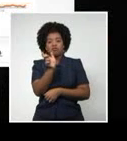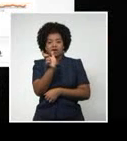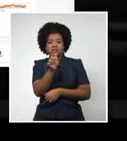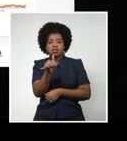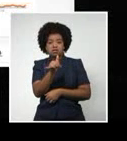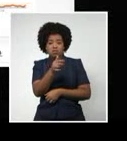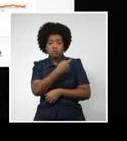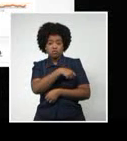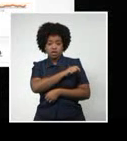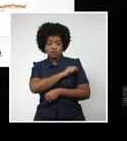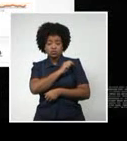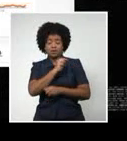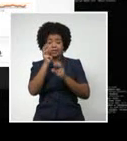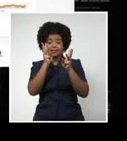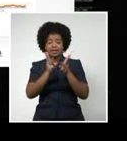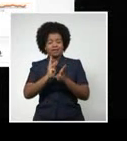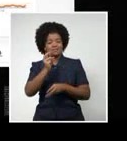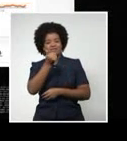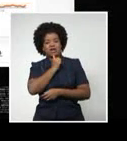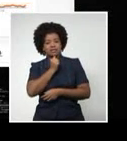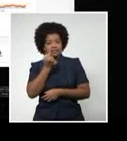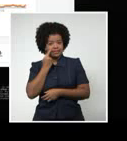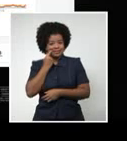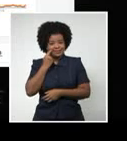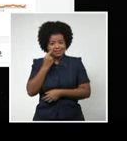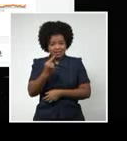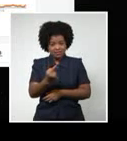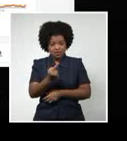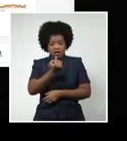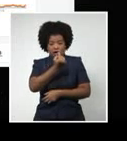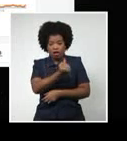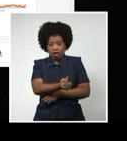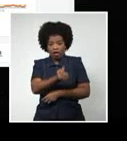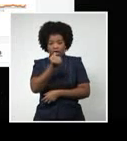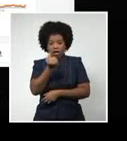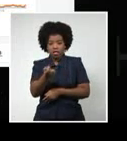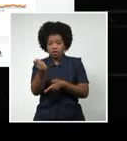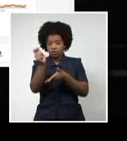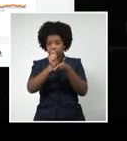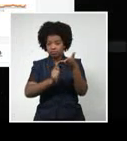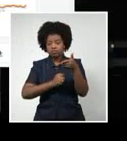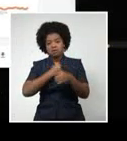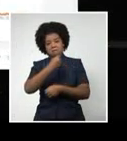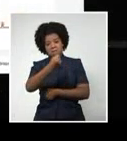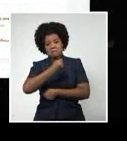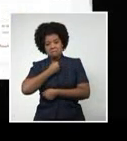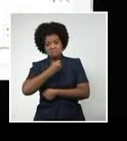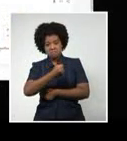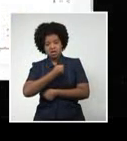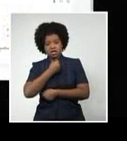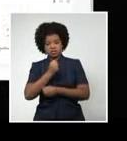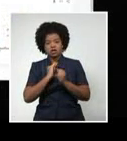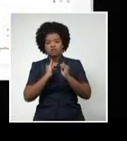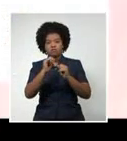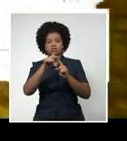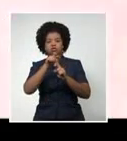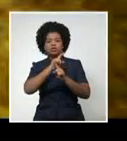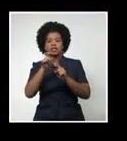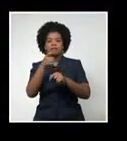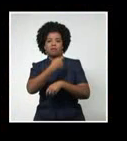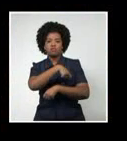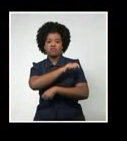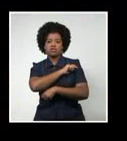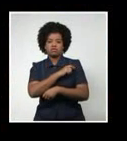este particular, es fácil percatarse de que en cada caso ha sido la prensa quien ha fijado este tema en el escenario